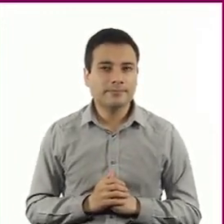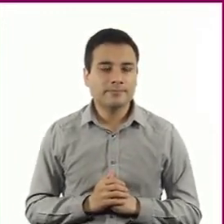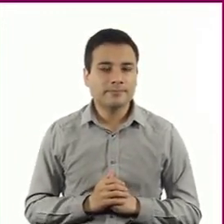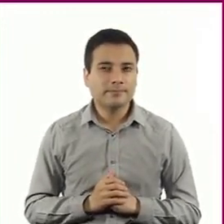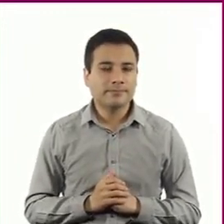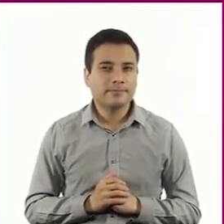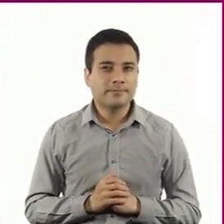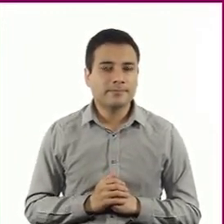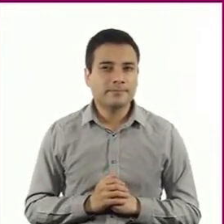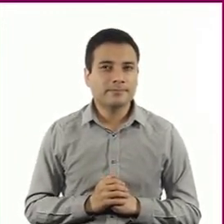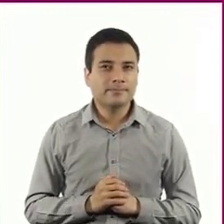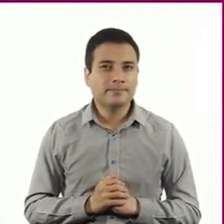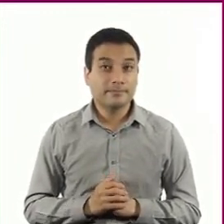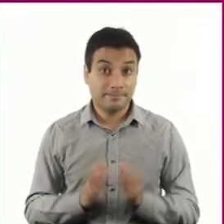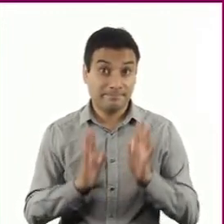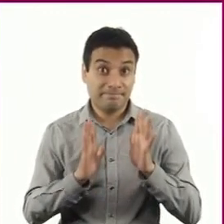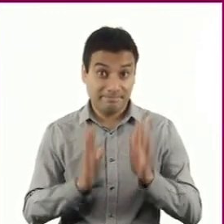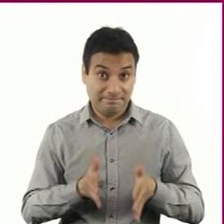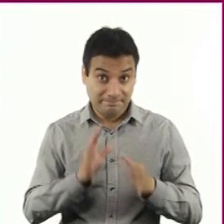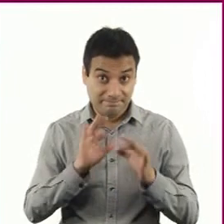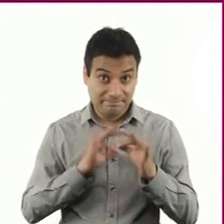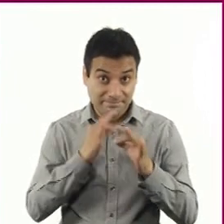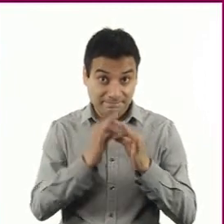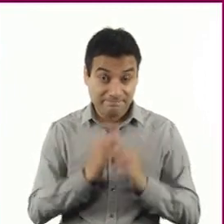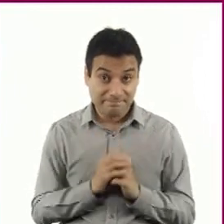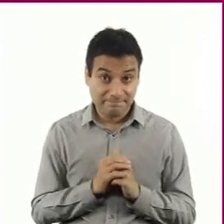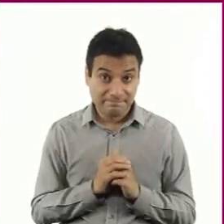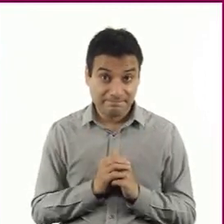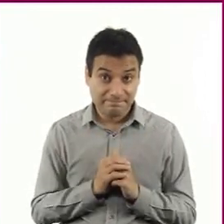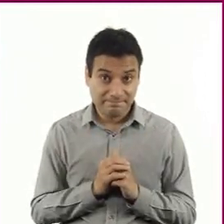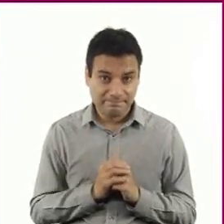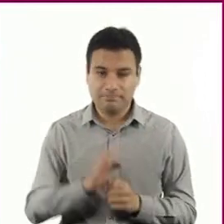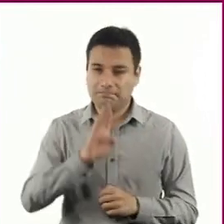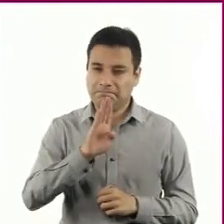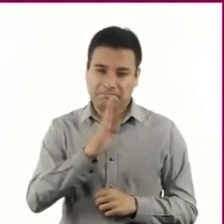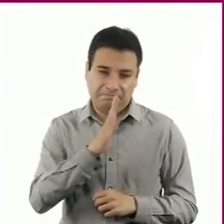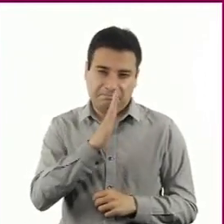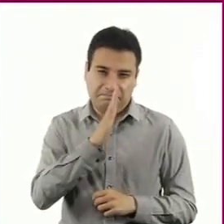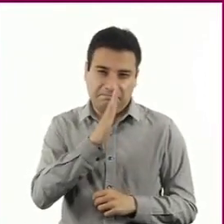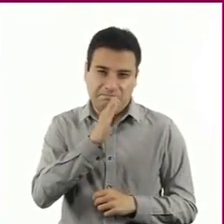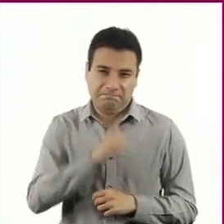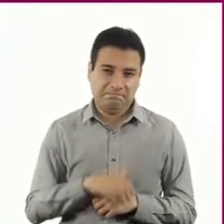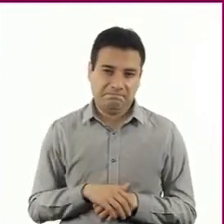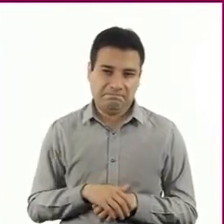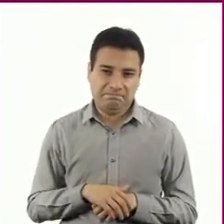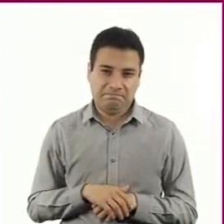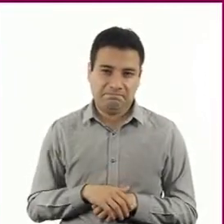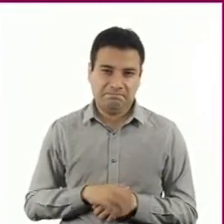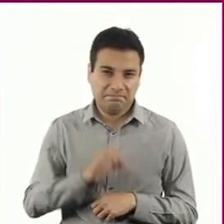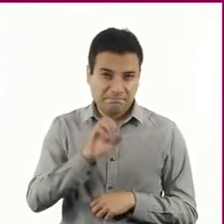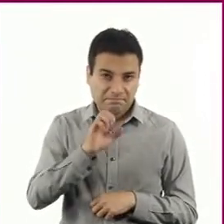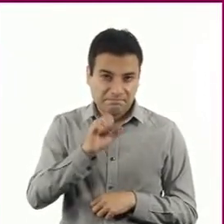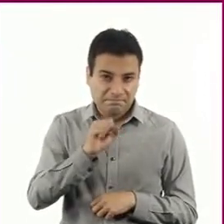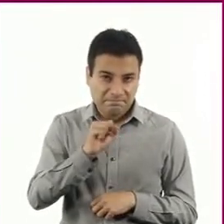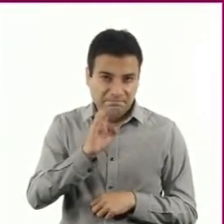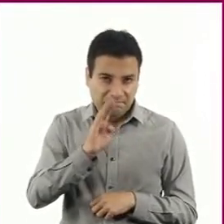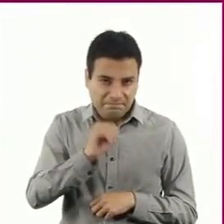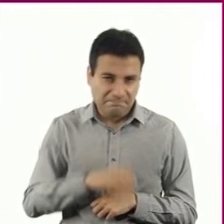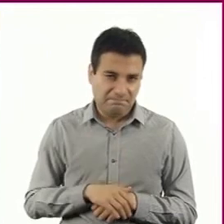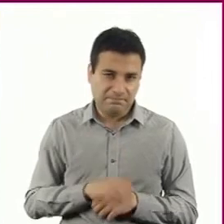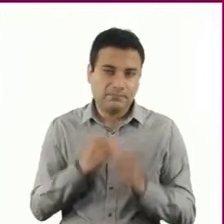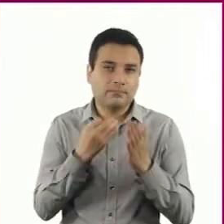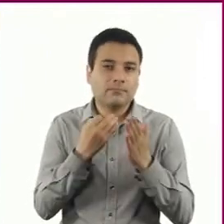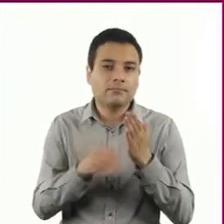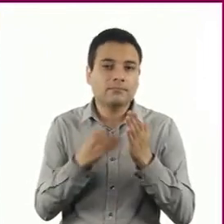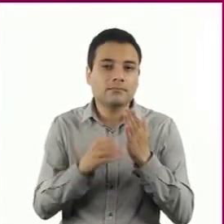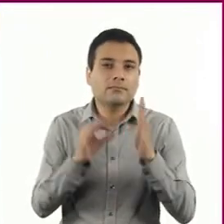respuesta correcta? ¿La tienen lista? La opción B queda descartada, porque 69 no es un número decimal entre 1 y